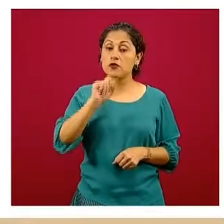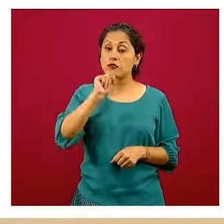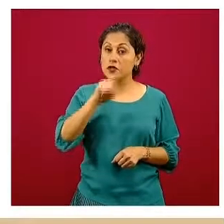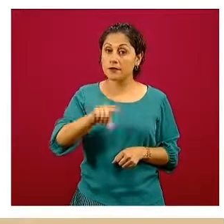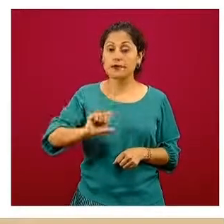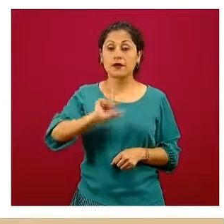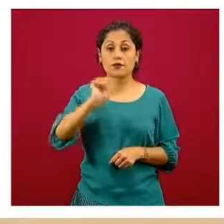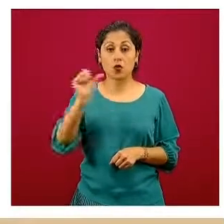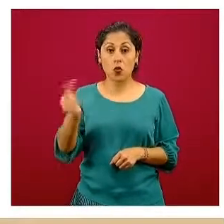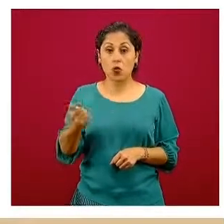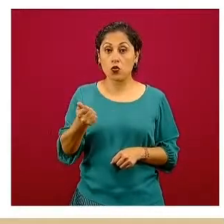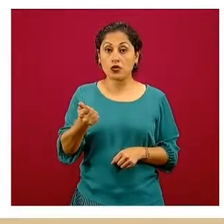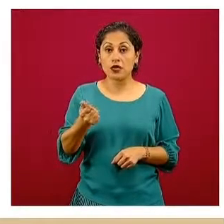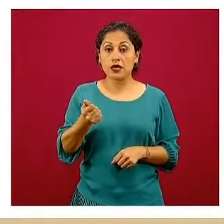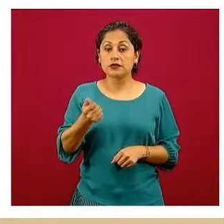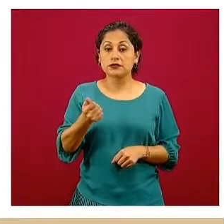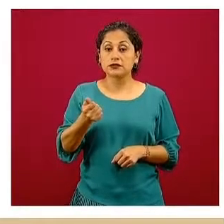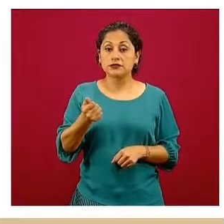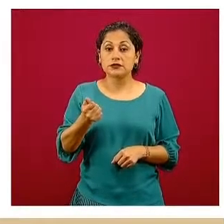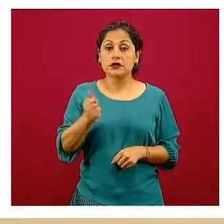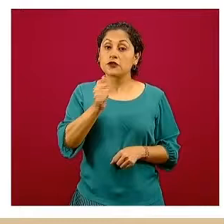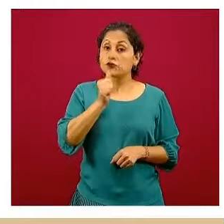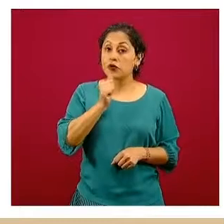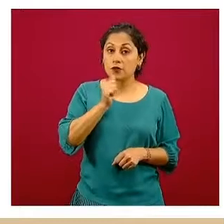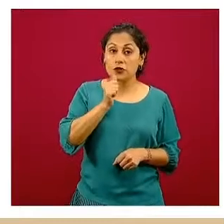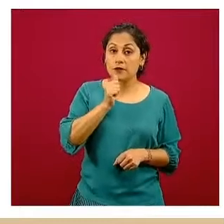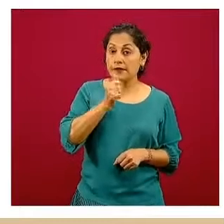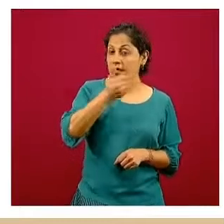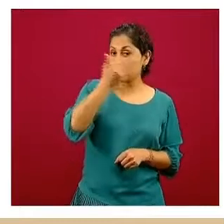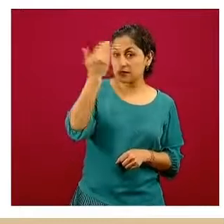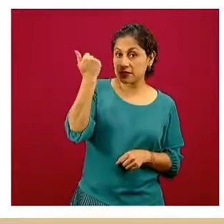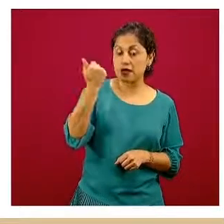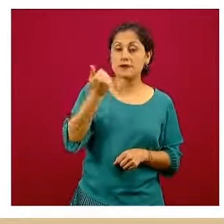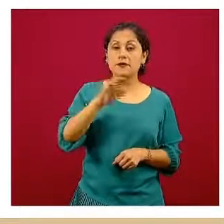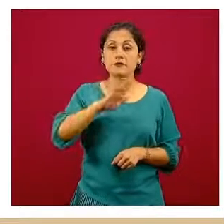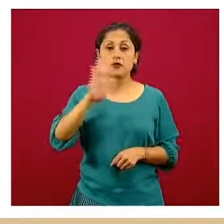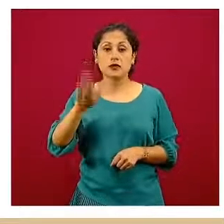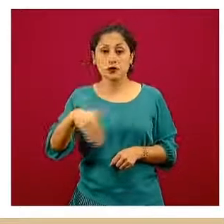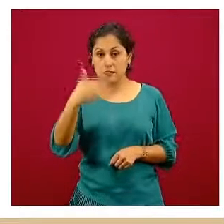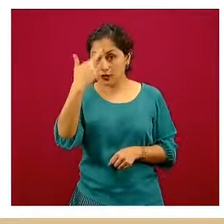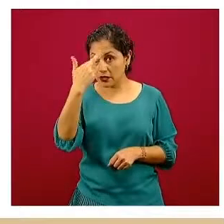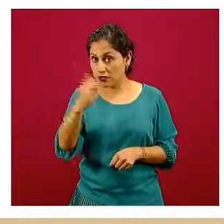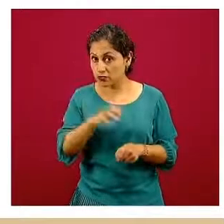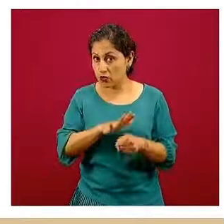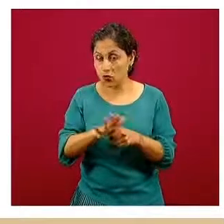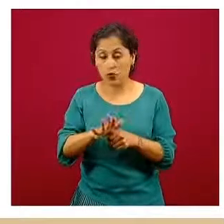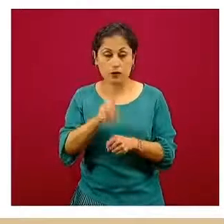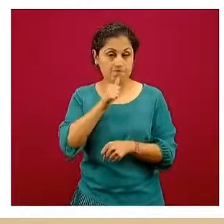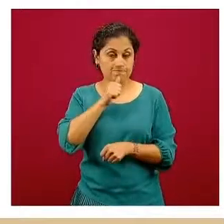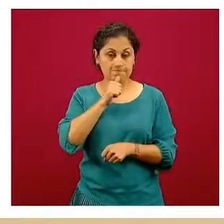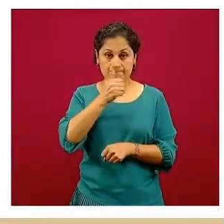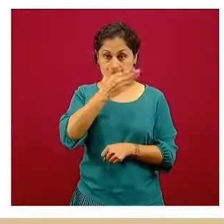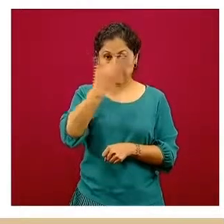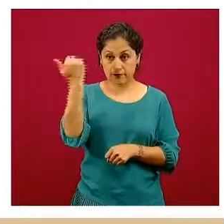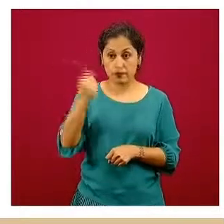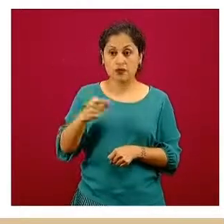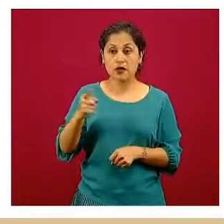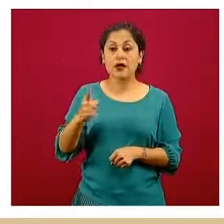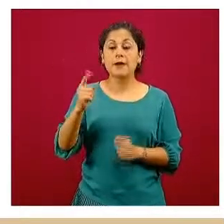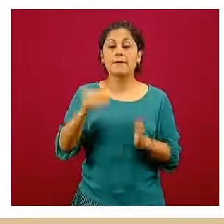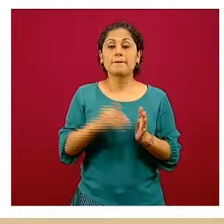encuentran pendientes de un resultado de su prueba de laboratorio. Estas